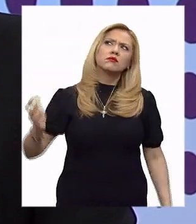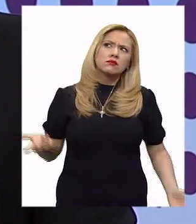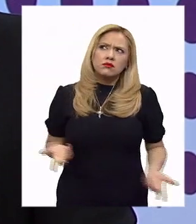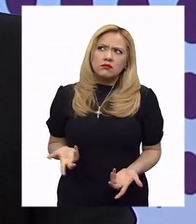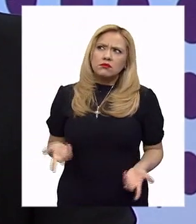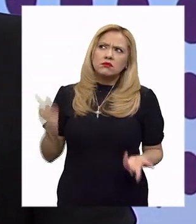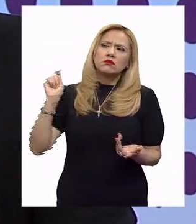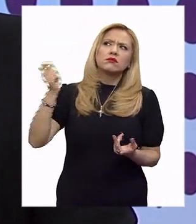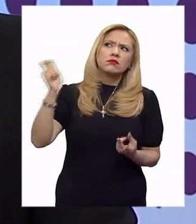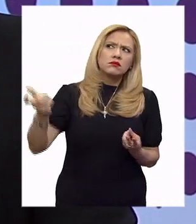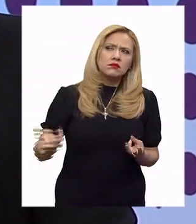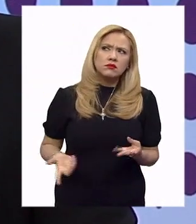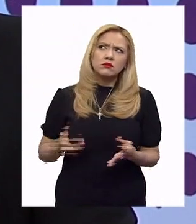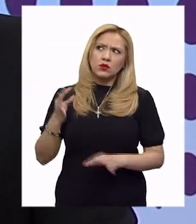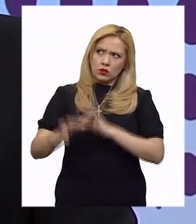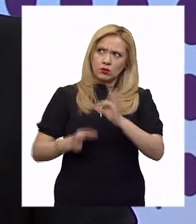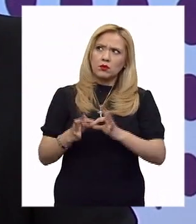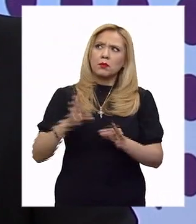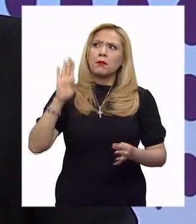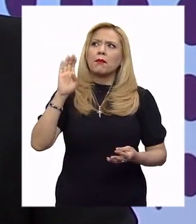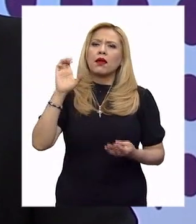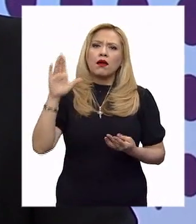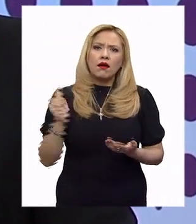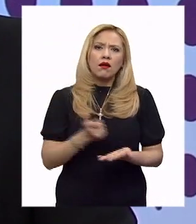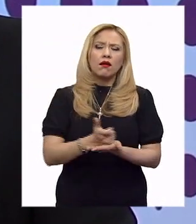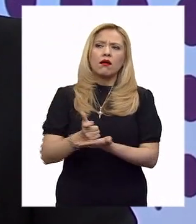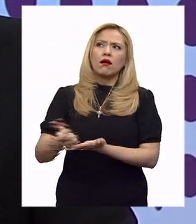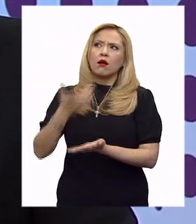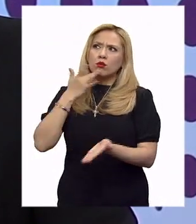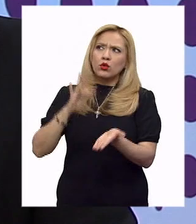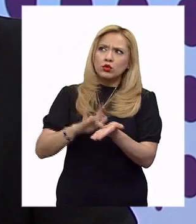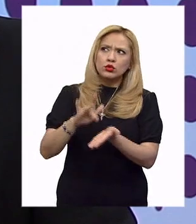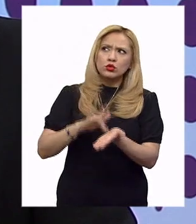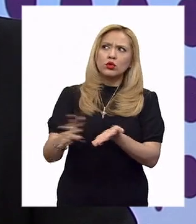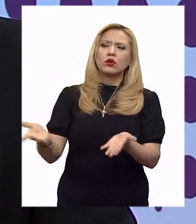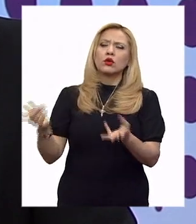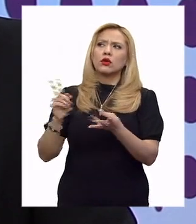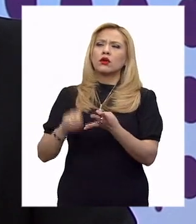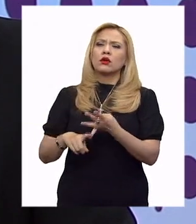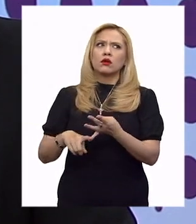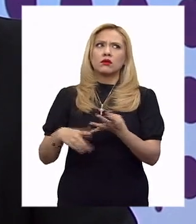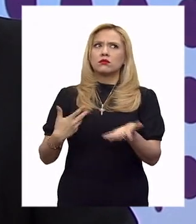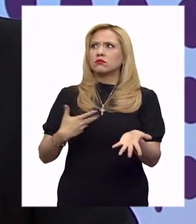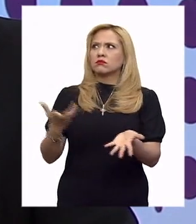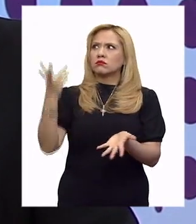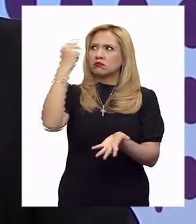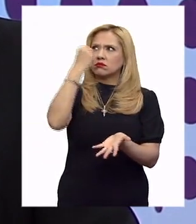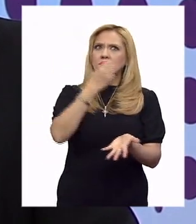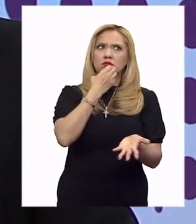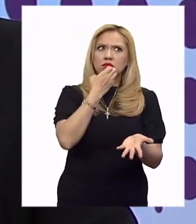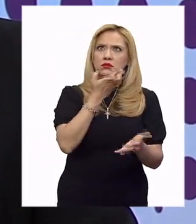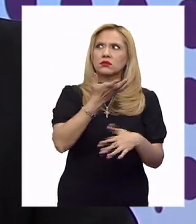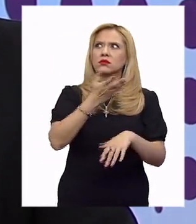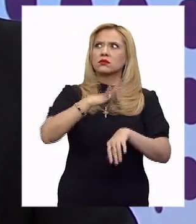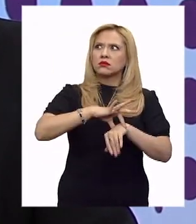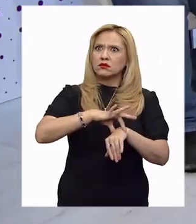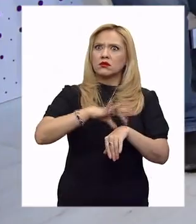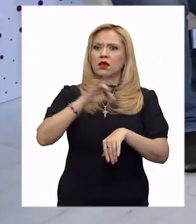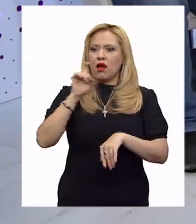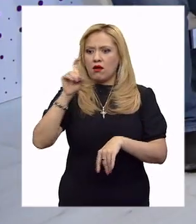de programas sociales, el cumplimiento del acceso a servicios. Y cuando se limita la libertad de